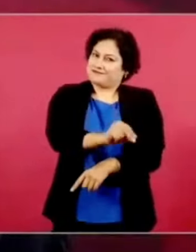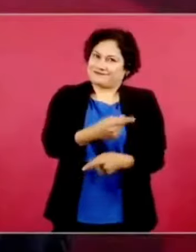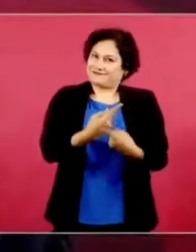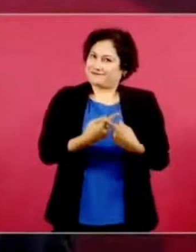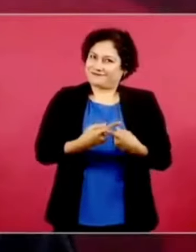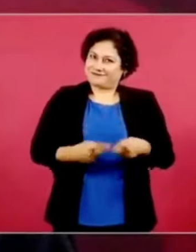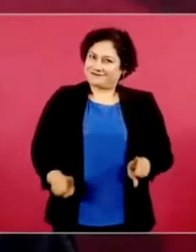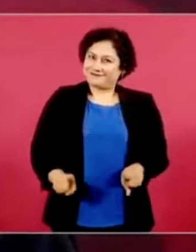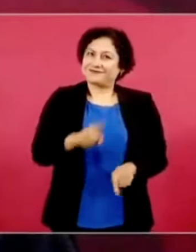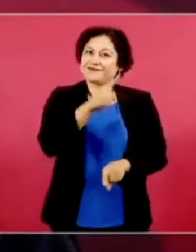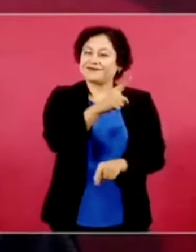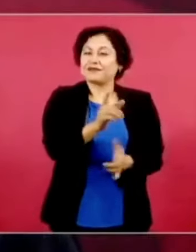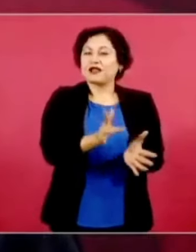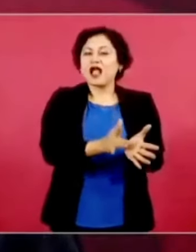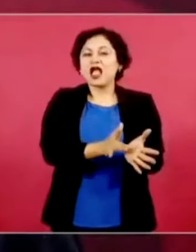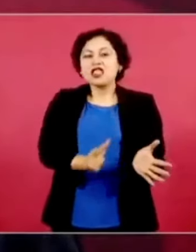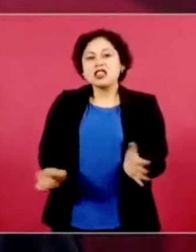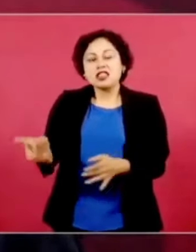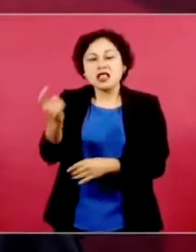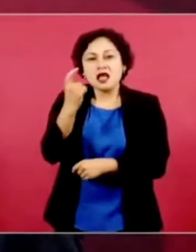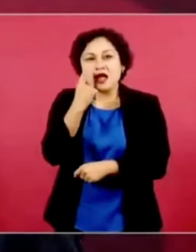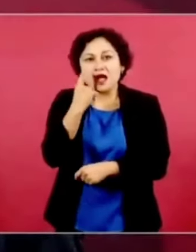hipocresía.